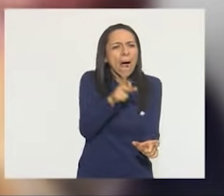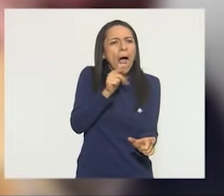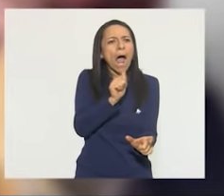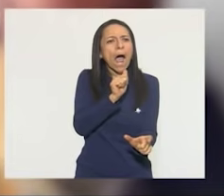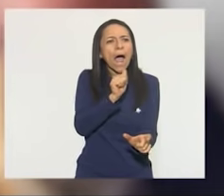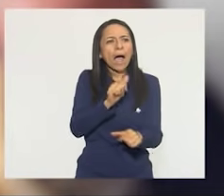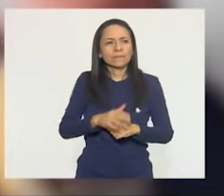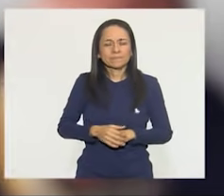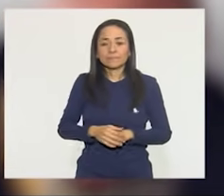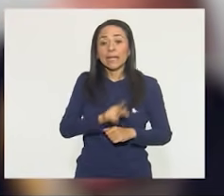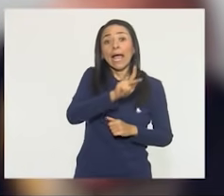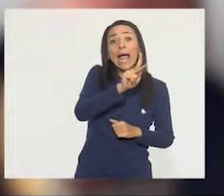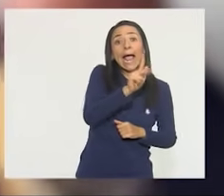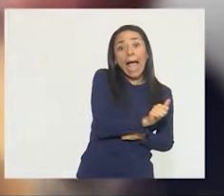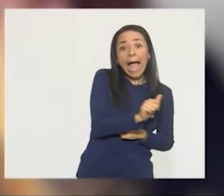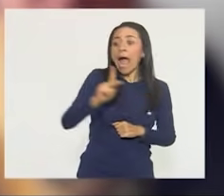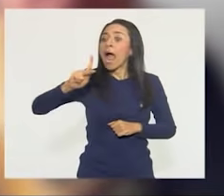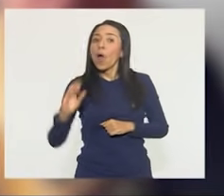Caco.